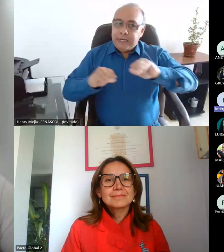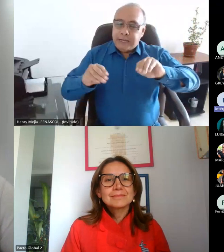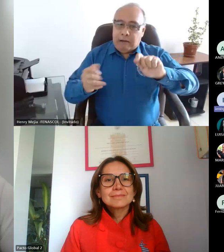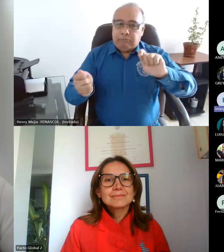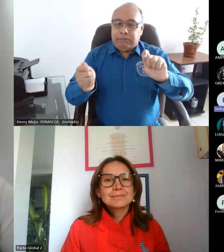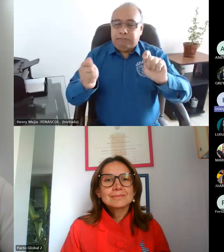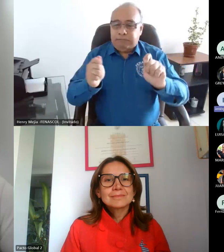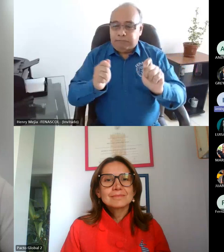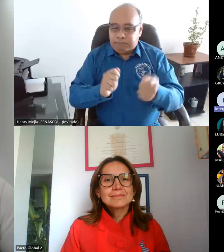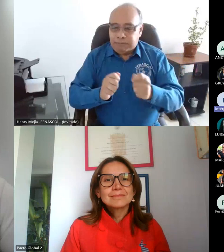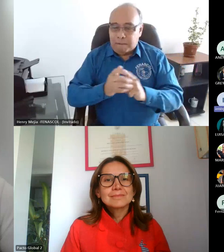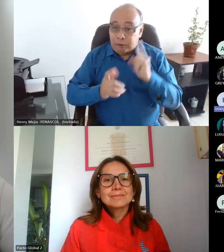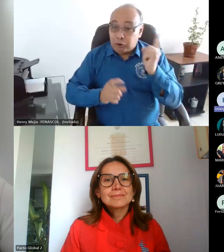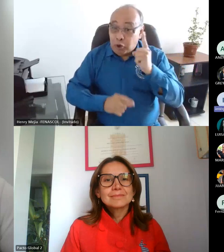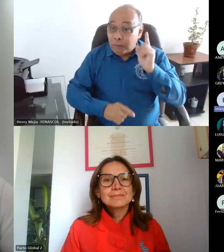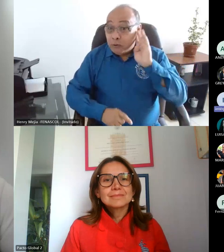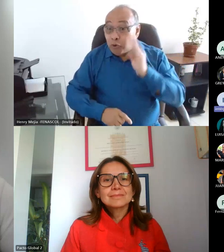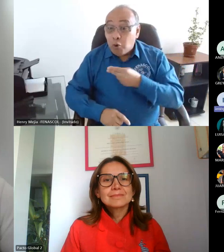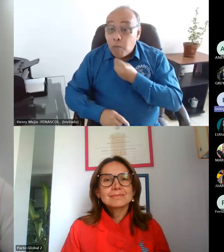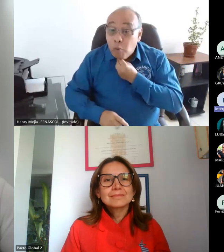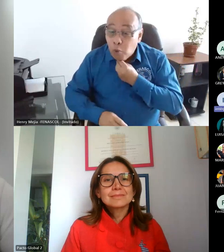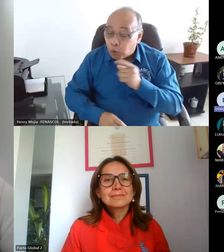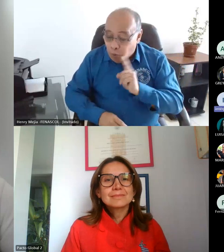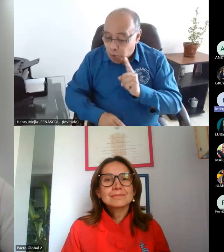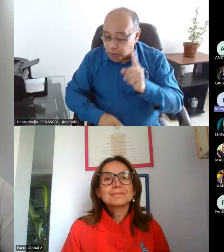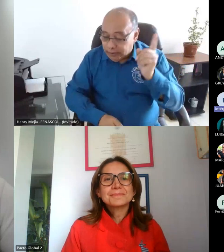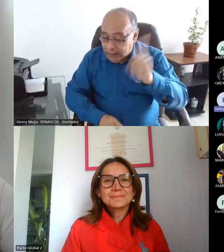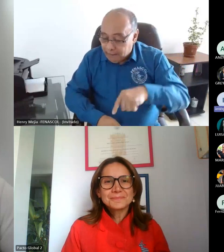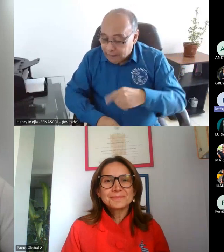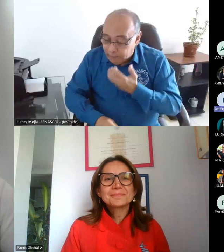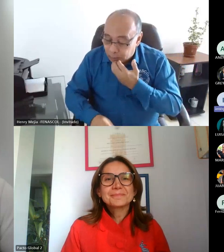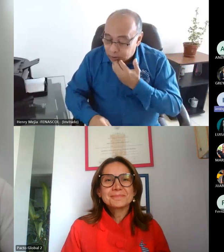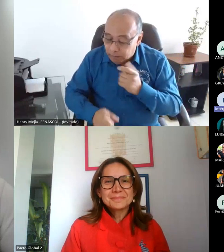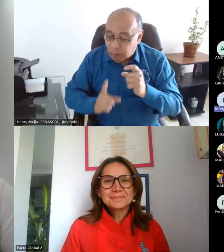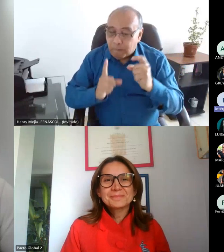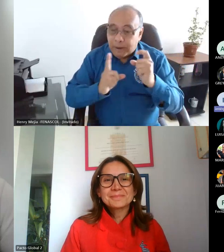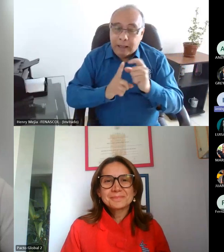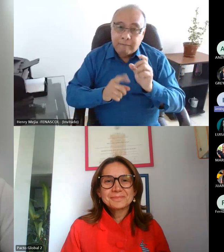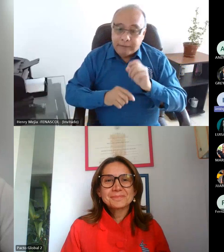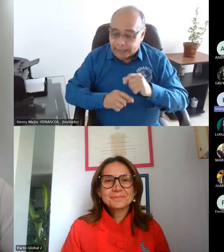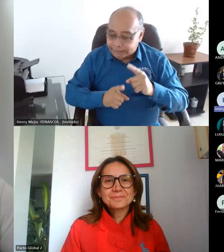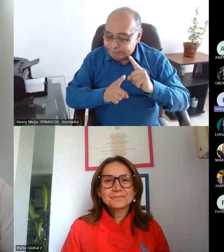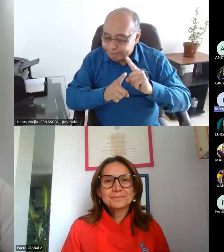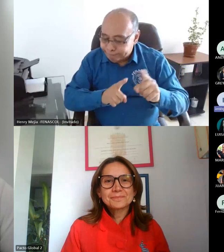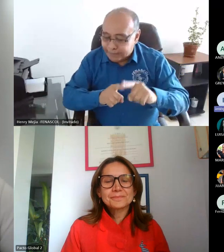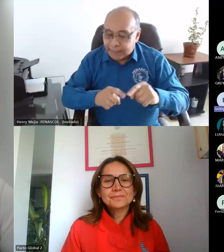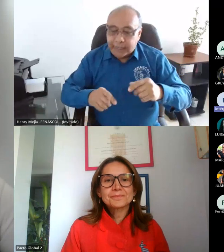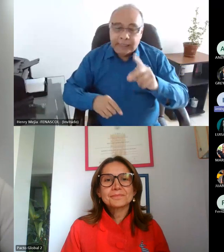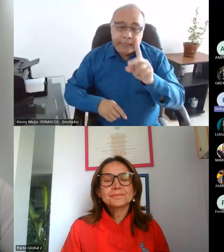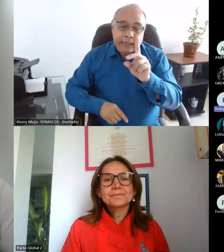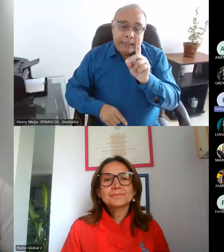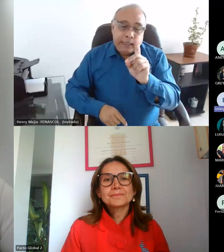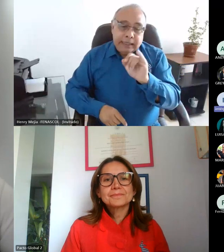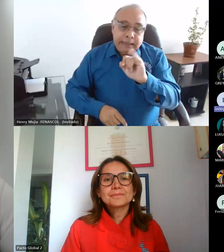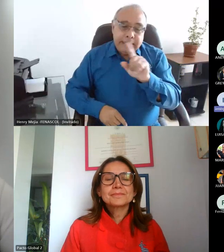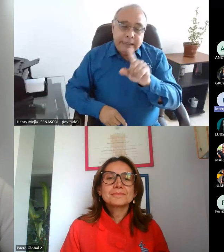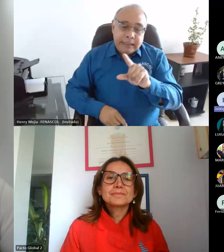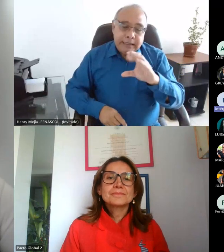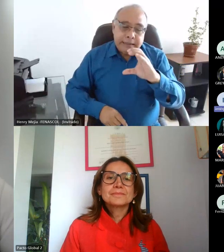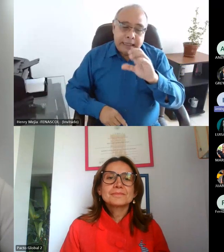debemos decir que estamos en un ejercicio de toma de conciencia y pues que eh ha mermado un poco como es